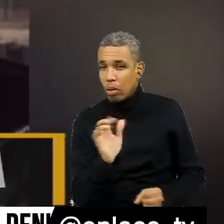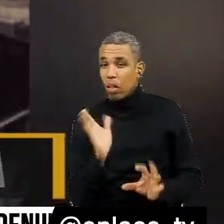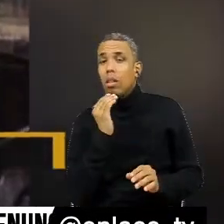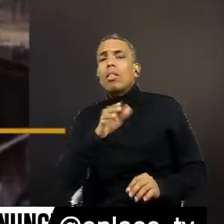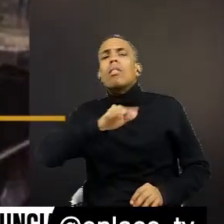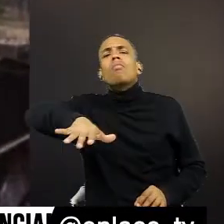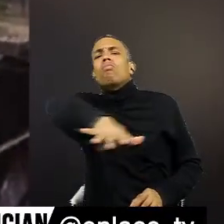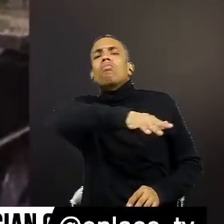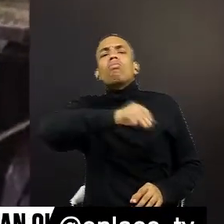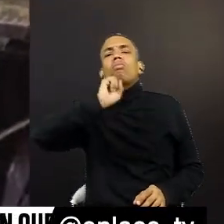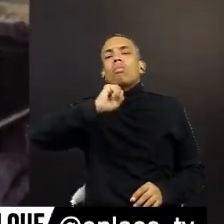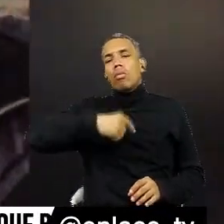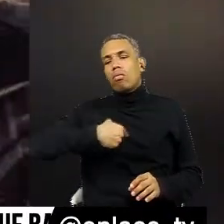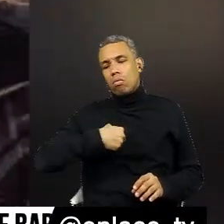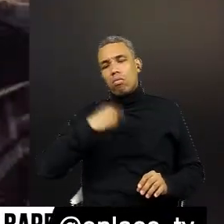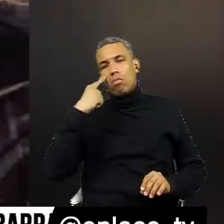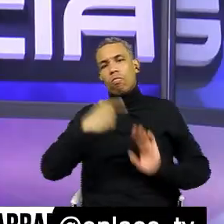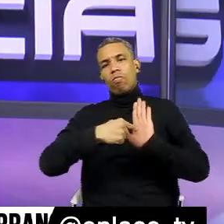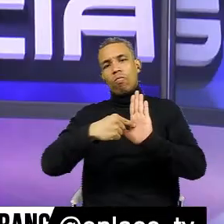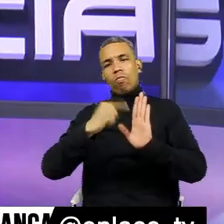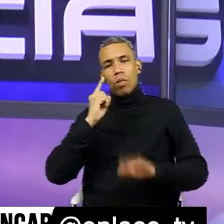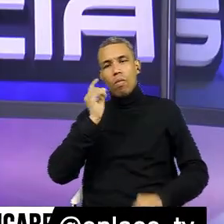para todos mis seguidores.